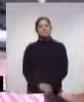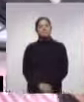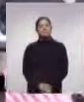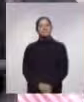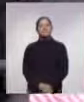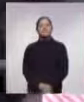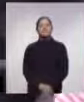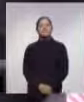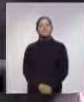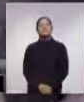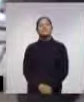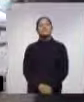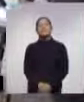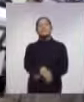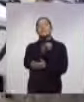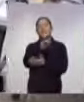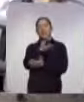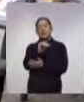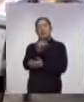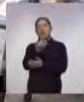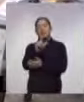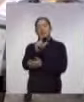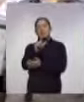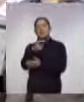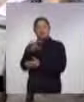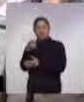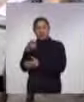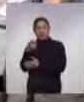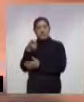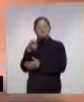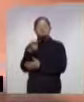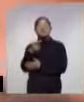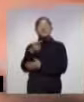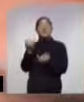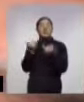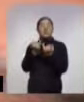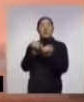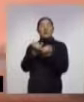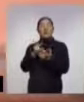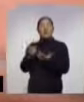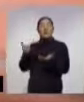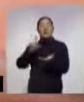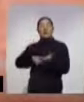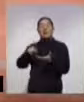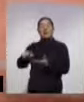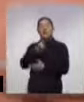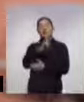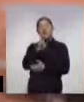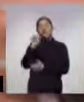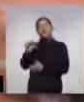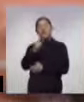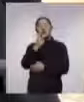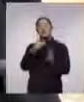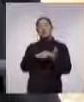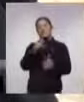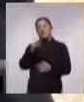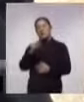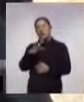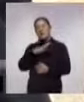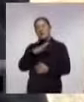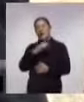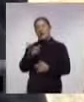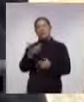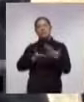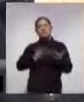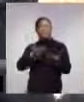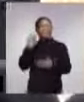El Instituto de Capacitación para el Trabajo del Estado de Tlaxcala participa en Ruta por tu Salud 2020 ofreciendo servicios gratuitos